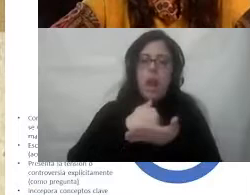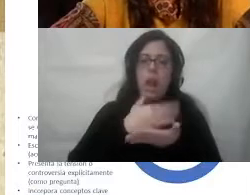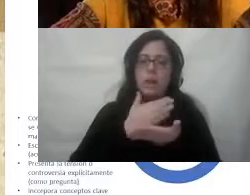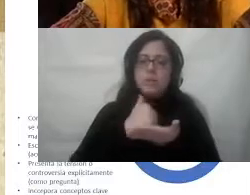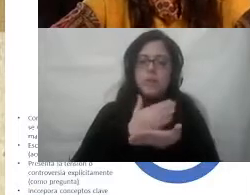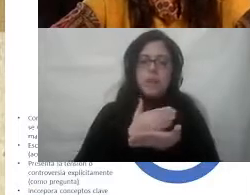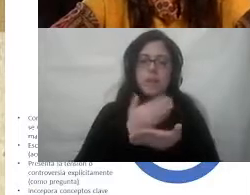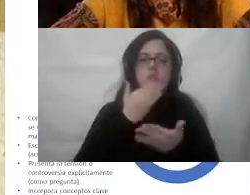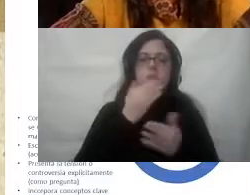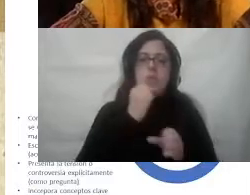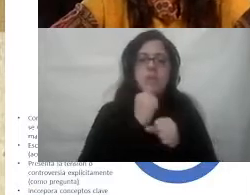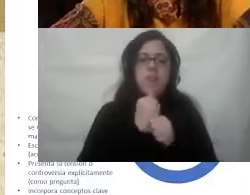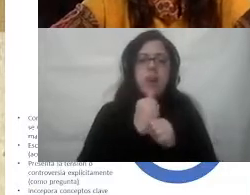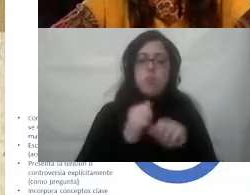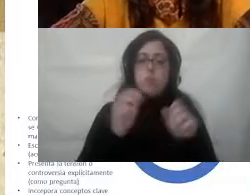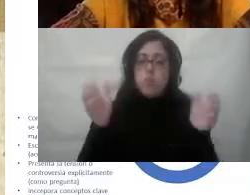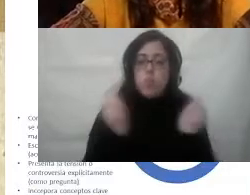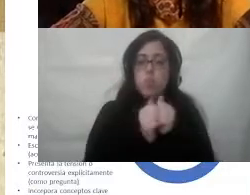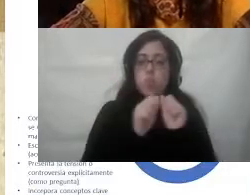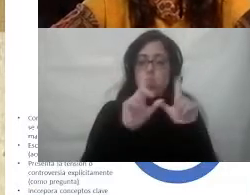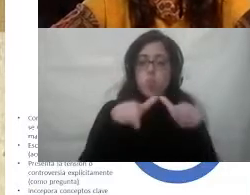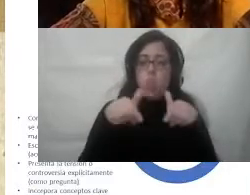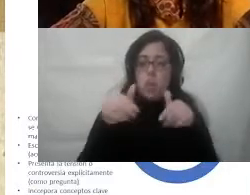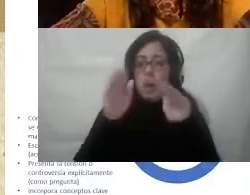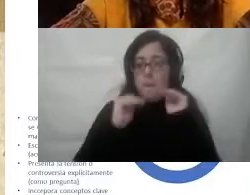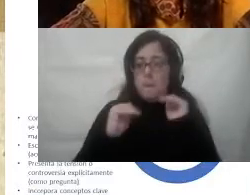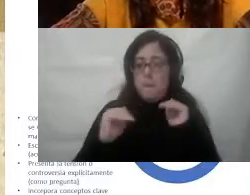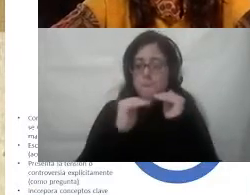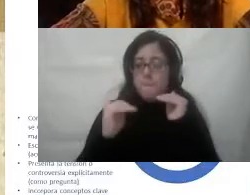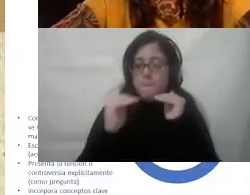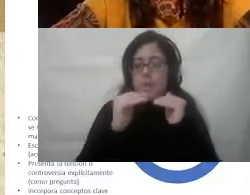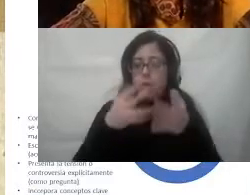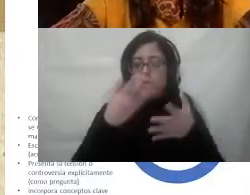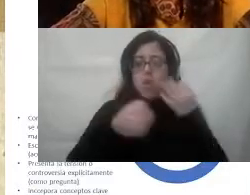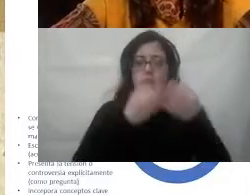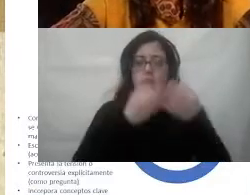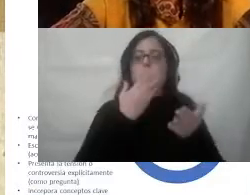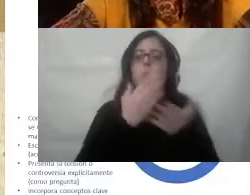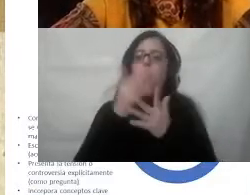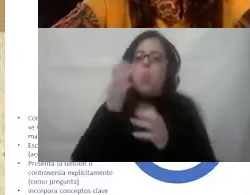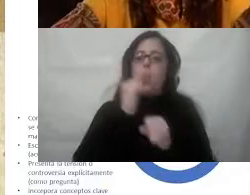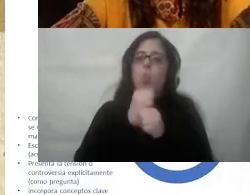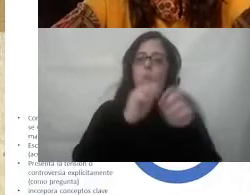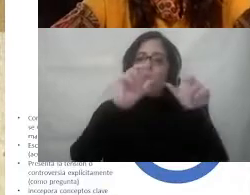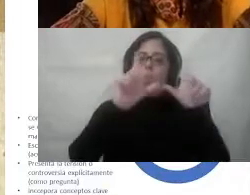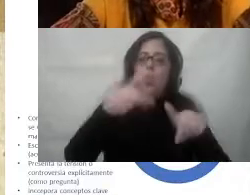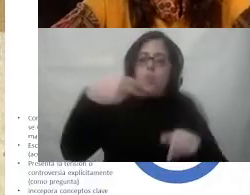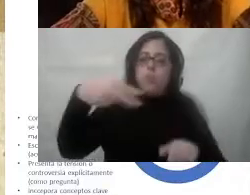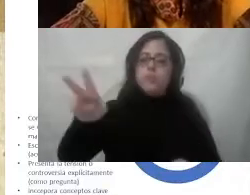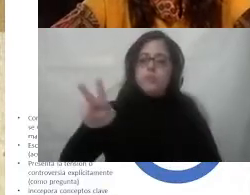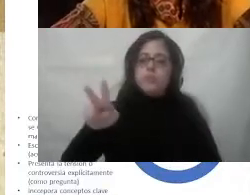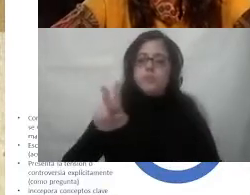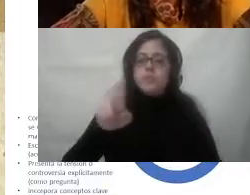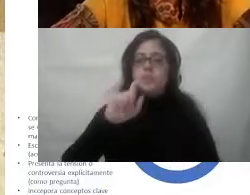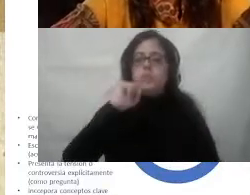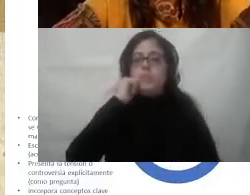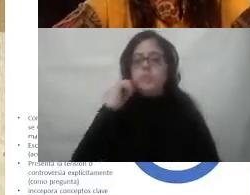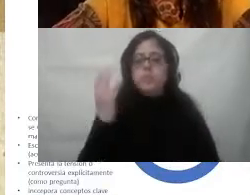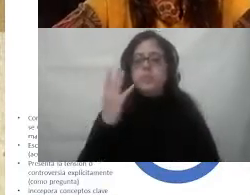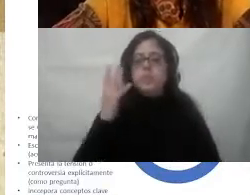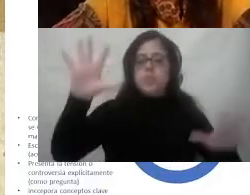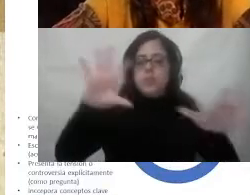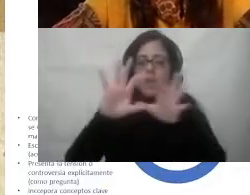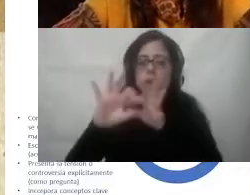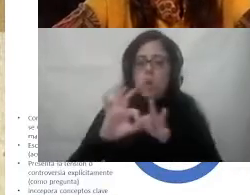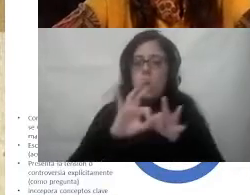y trabajarlas con el departamento como indicaba, porque cuando tú trabajas con tu departamento y están unidos